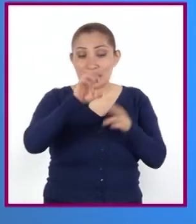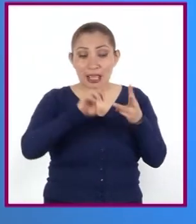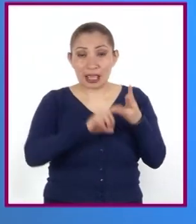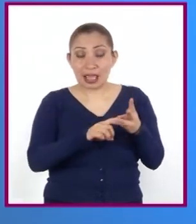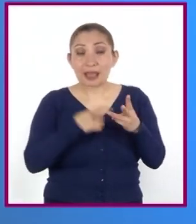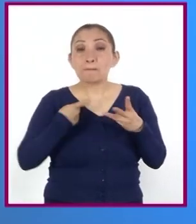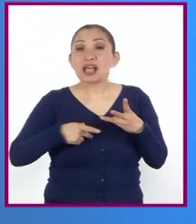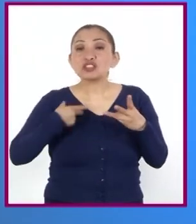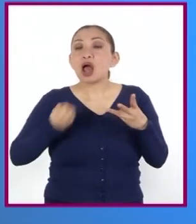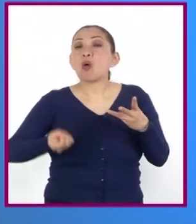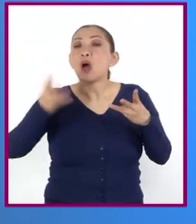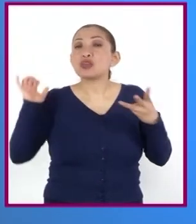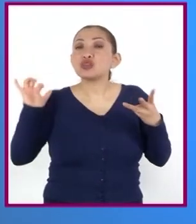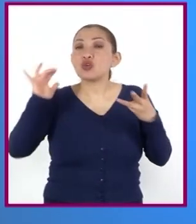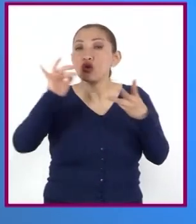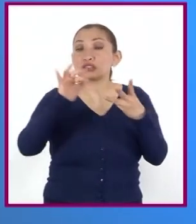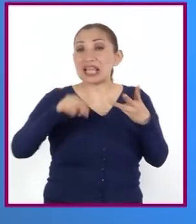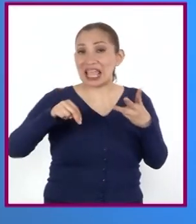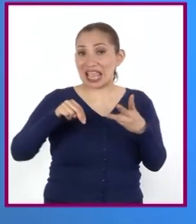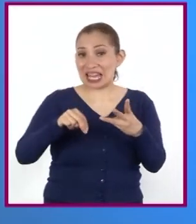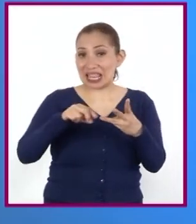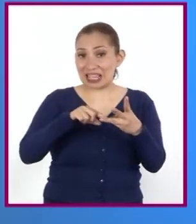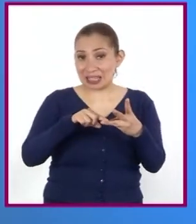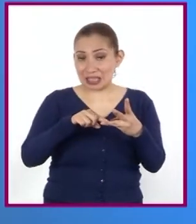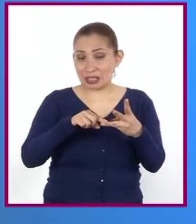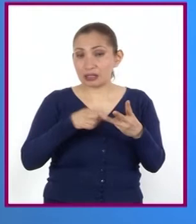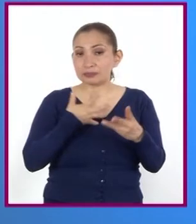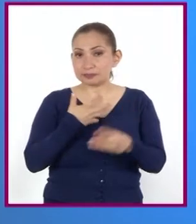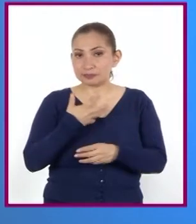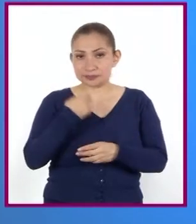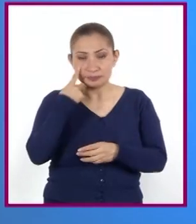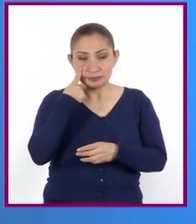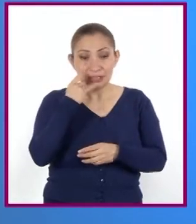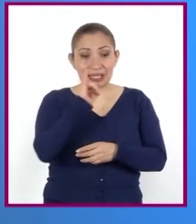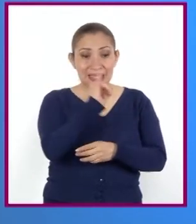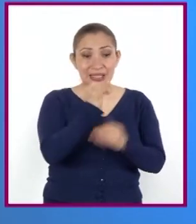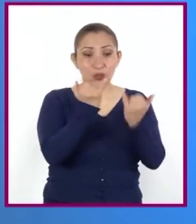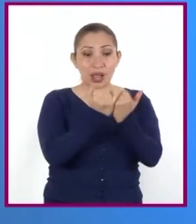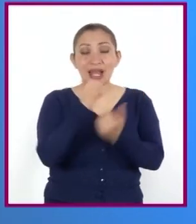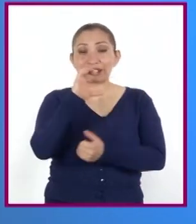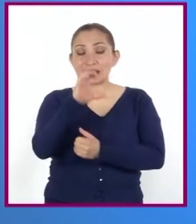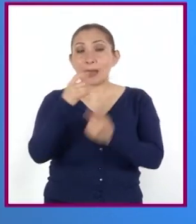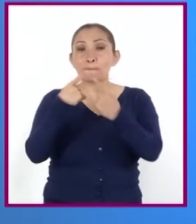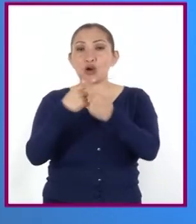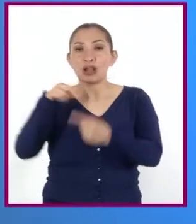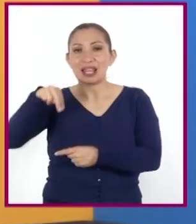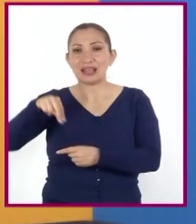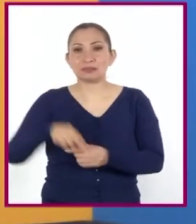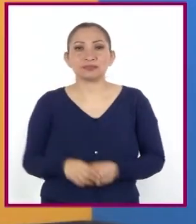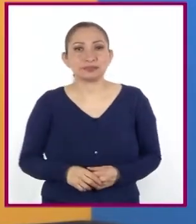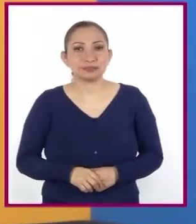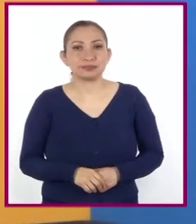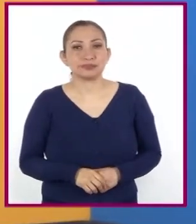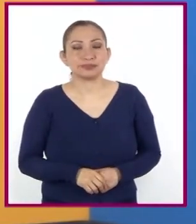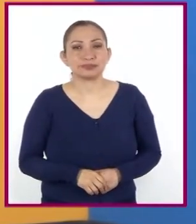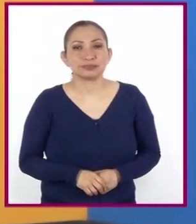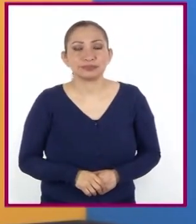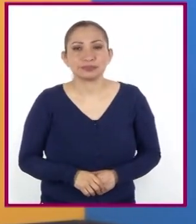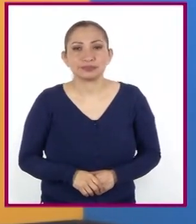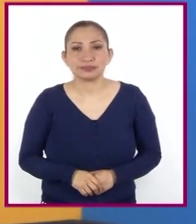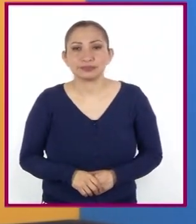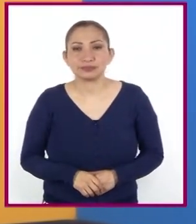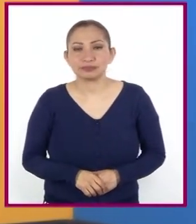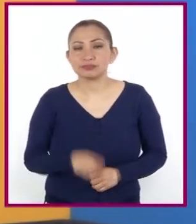número de espectadores con la letra N, tenemos I es igual a C por N. Y